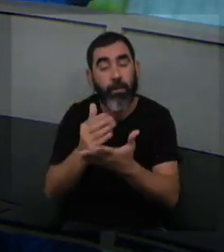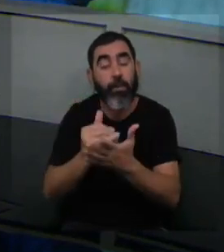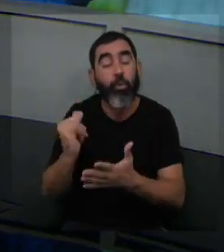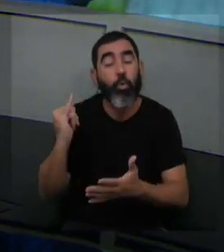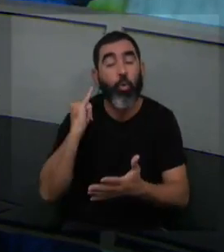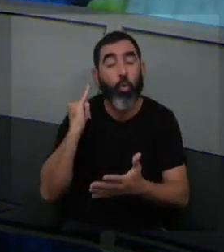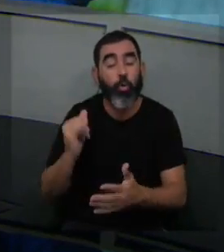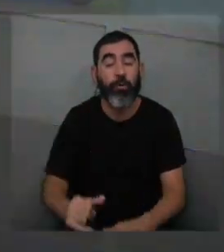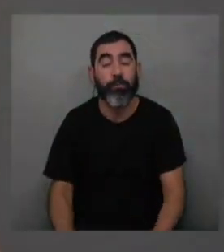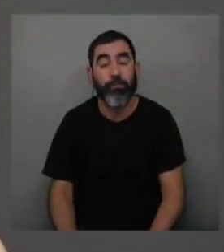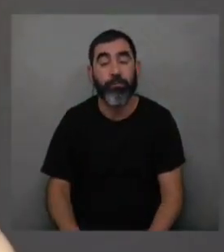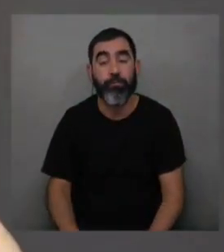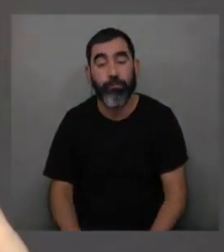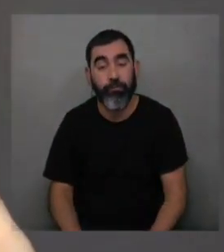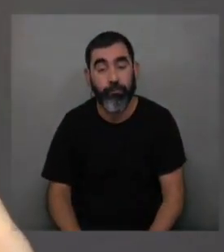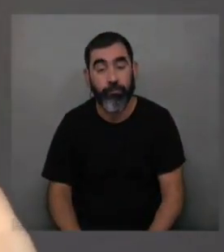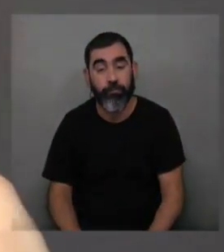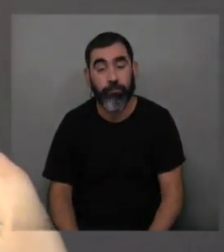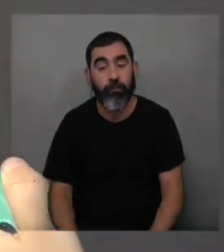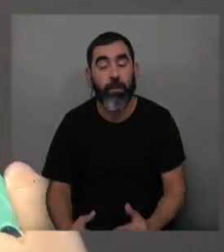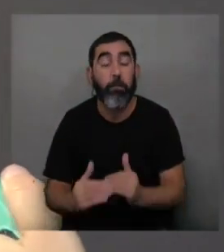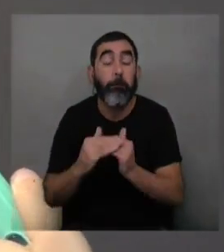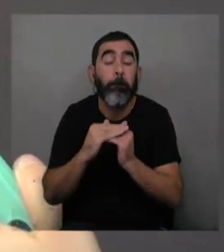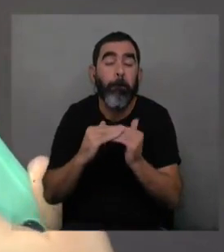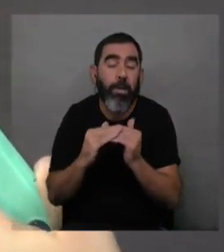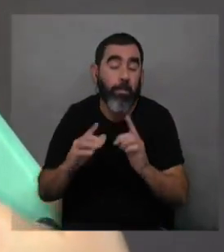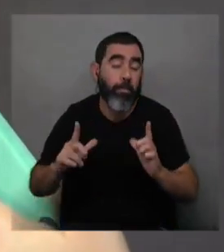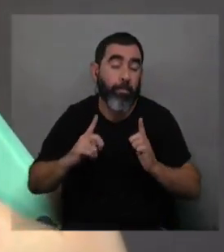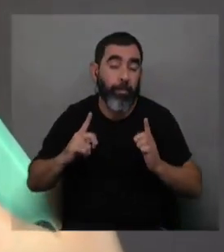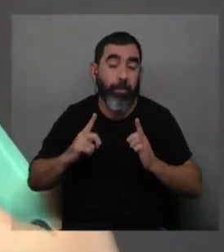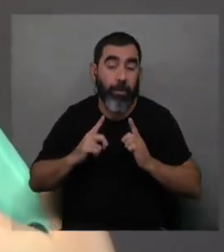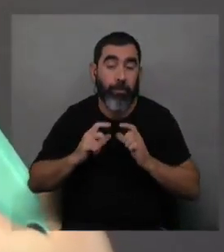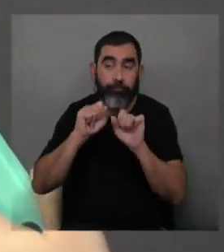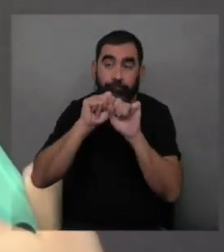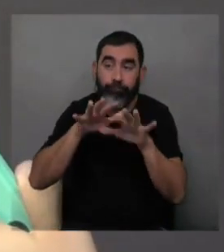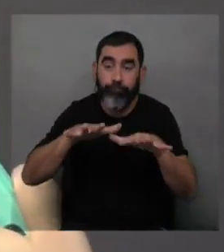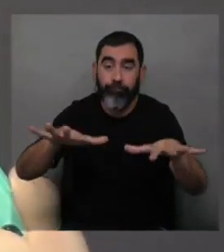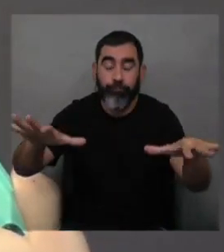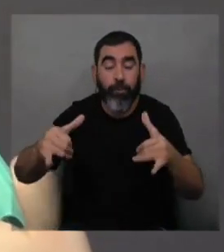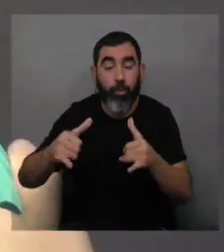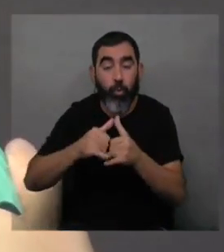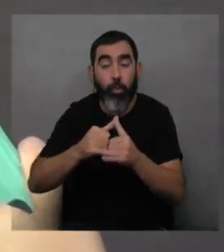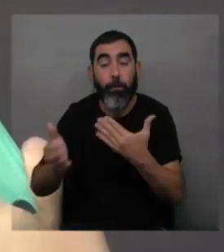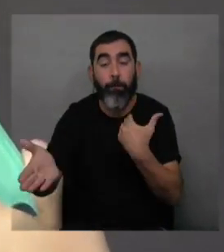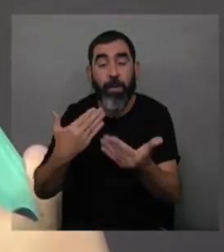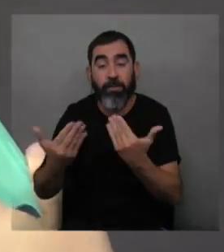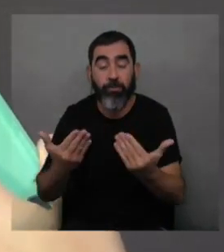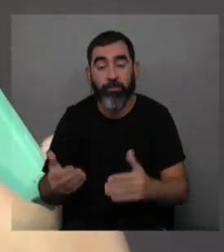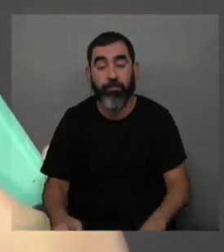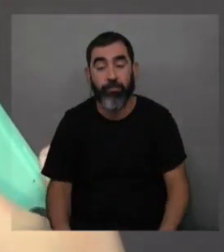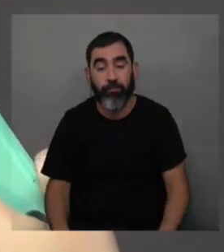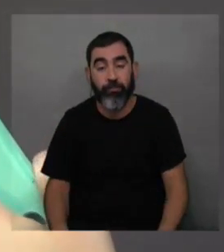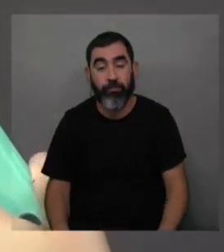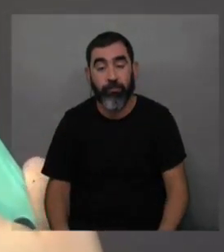Colonia. Bueno, lo mínimo que se podía esperar a partir de la divulgación de una conversación que creo